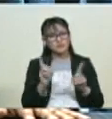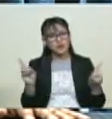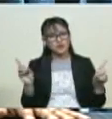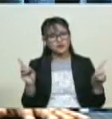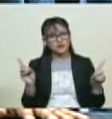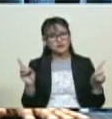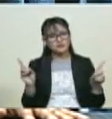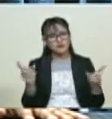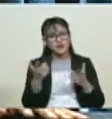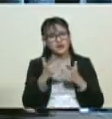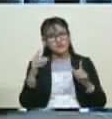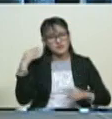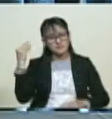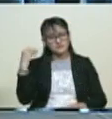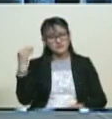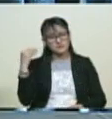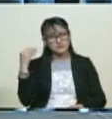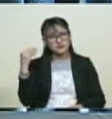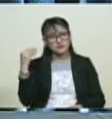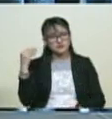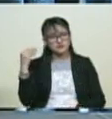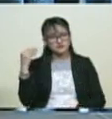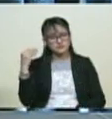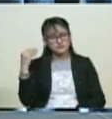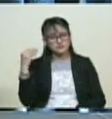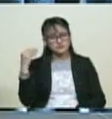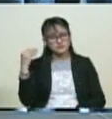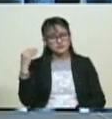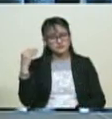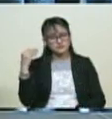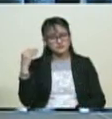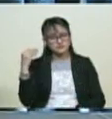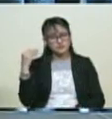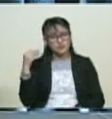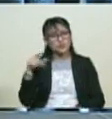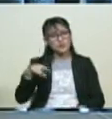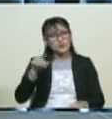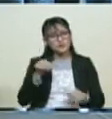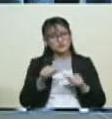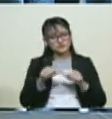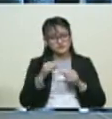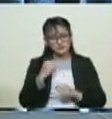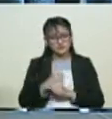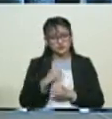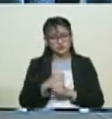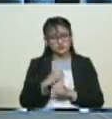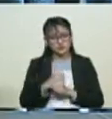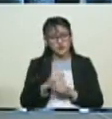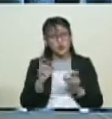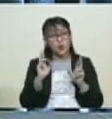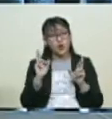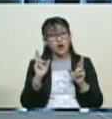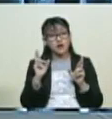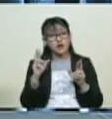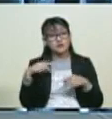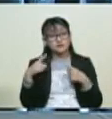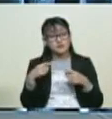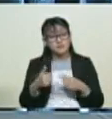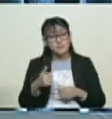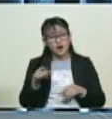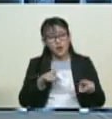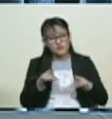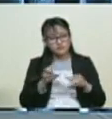de libre pensamiento y opción ustedes pueden seguir haciendo su trabajo y ojalá cada vez con mayor nivel de